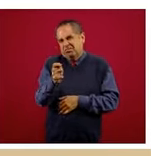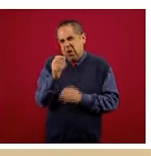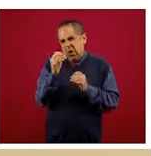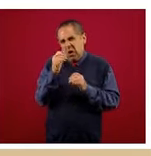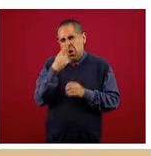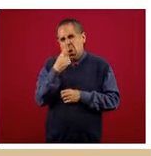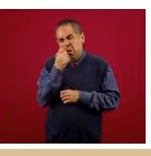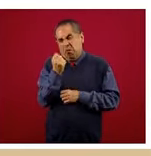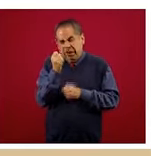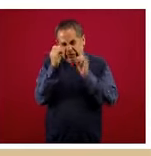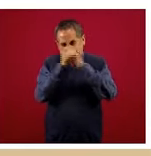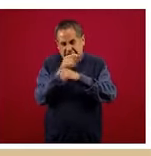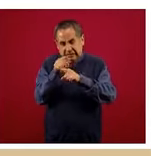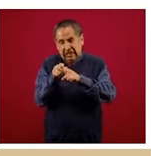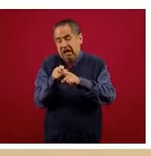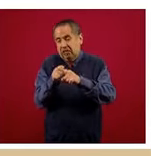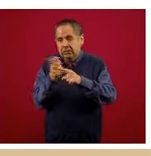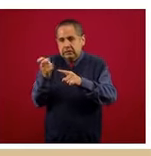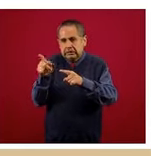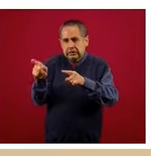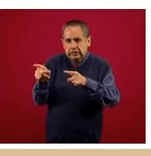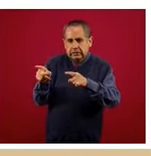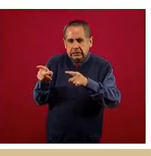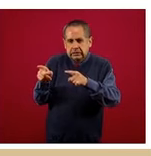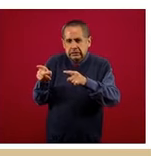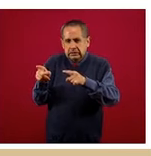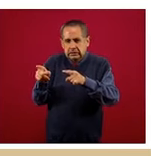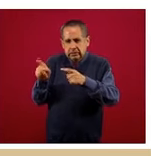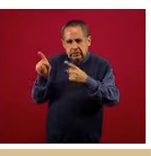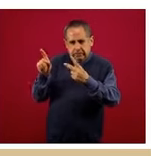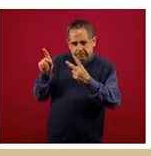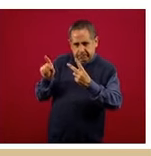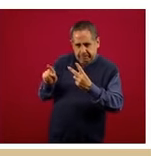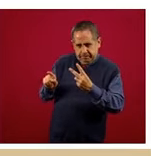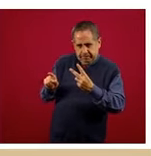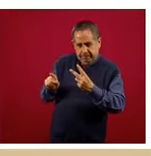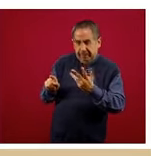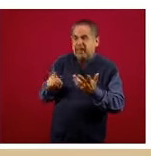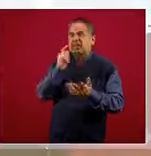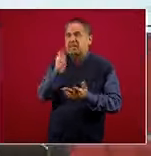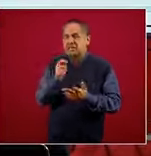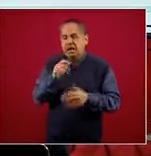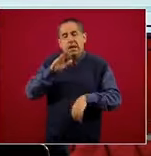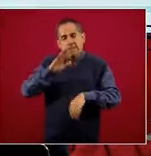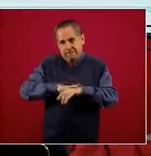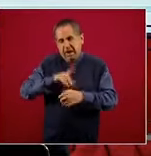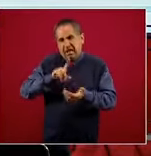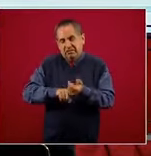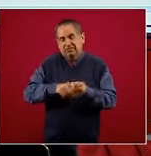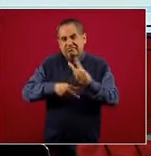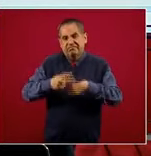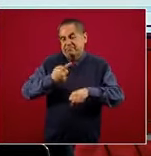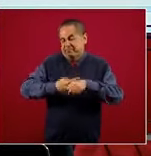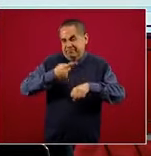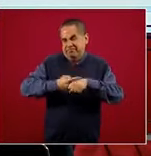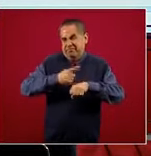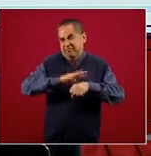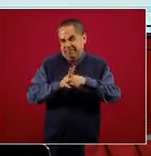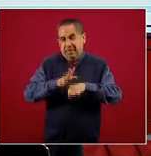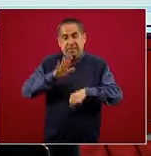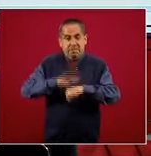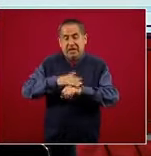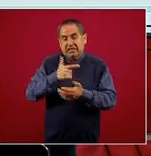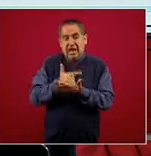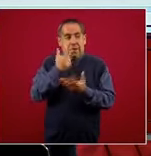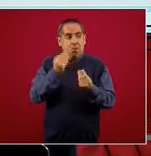es decir, un rojo más oscuro, como aquí, como aquí, como aquí, significa que estamos teniendo una tasa de incidencia